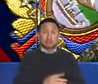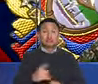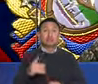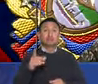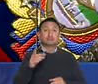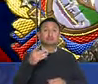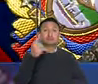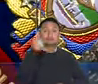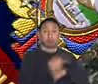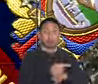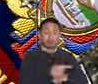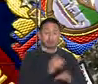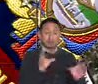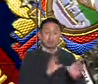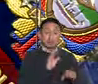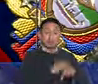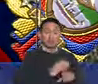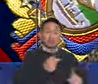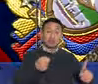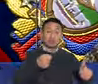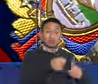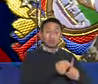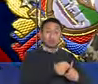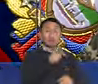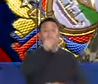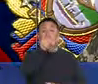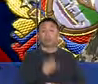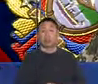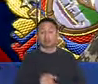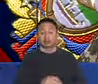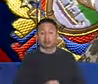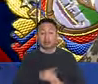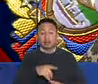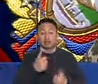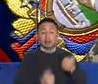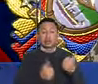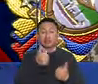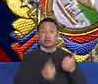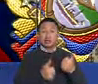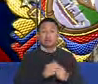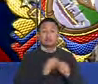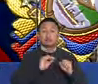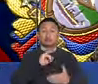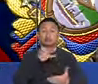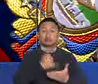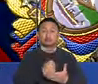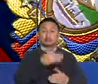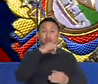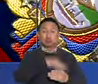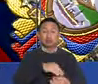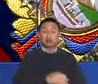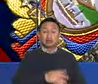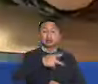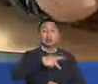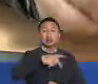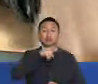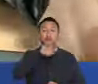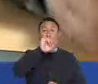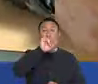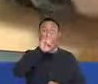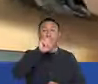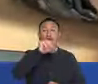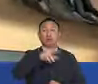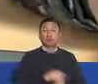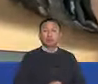por homicidio. Este señor estaba como candidato para la Junta Parroquial de Putumayo. Tras